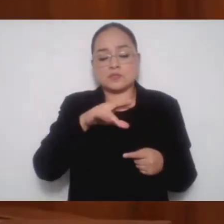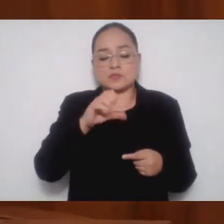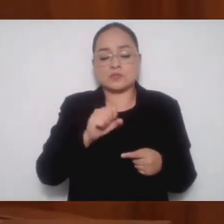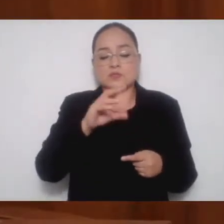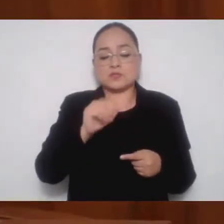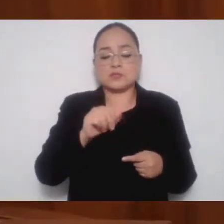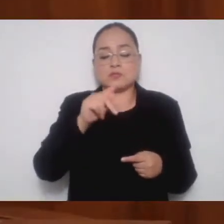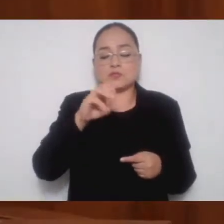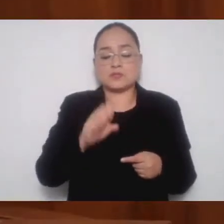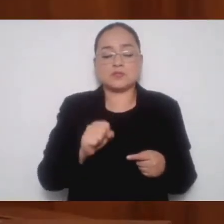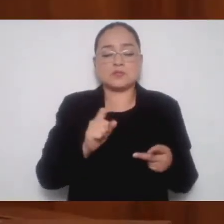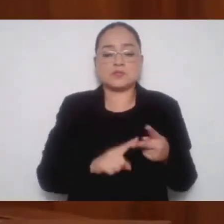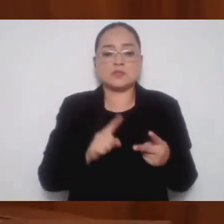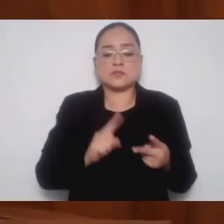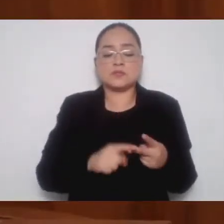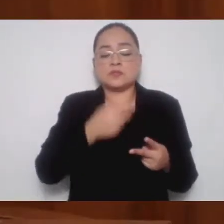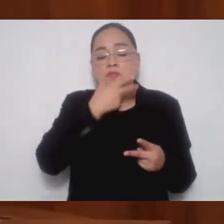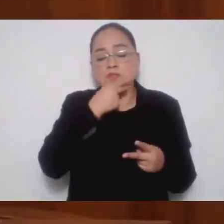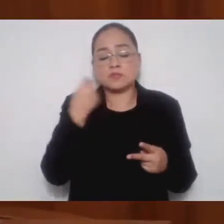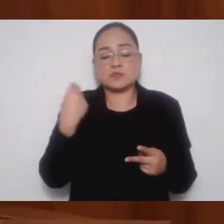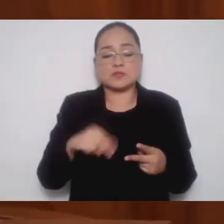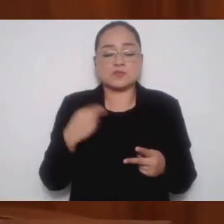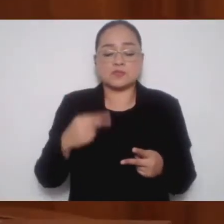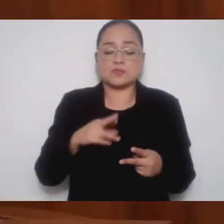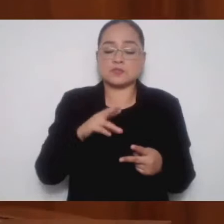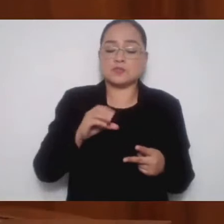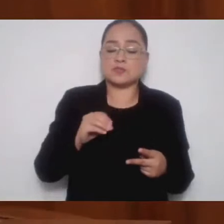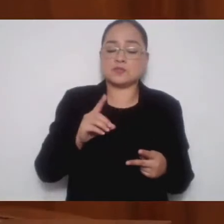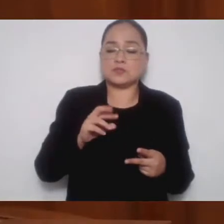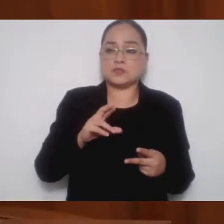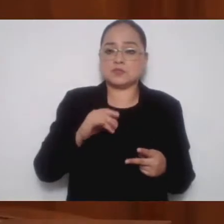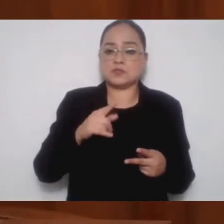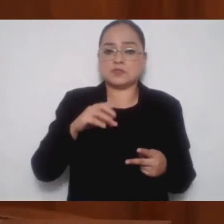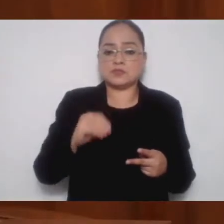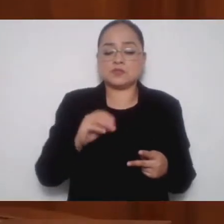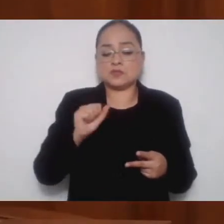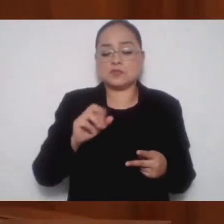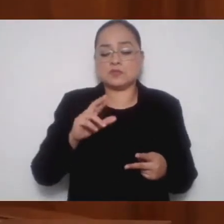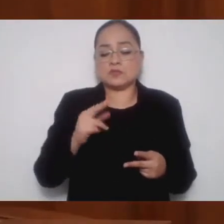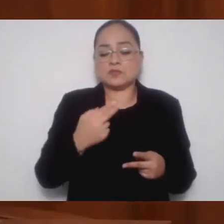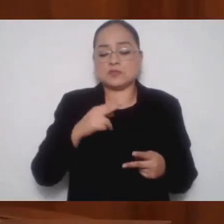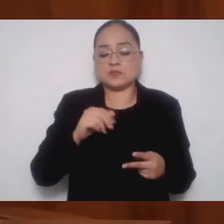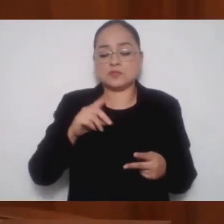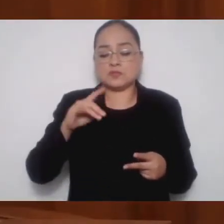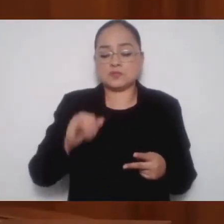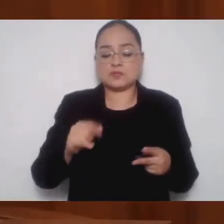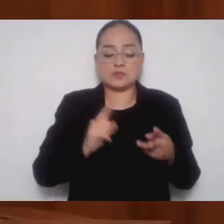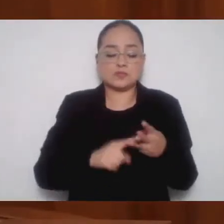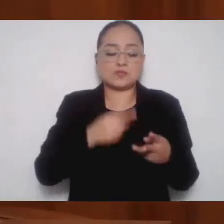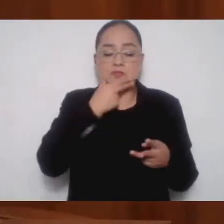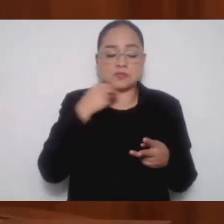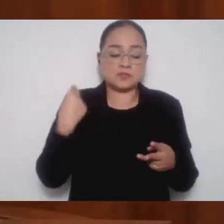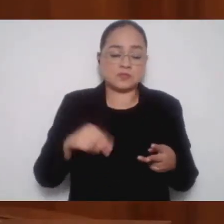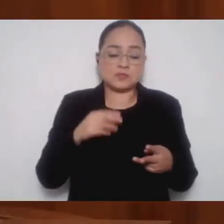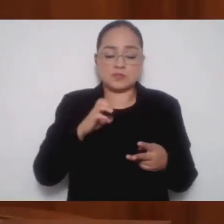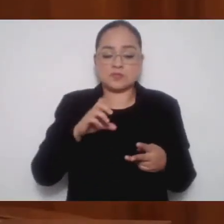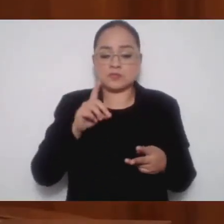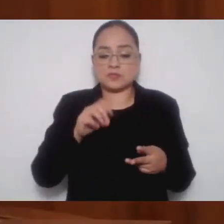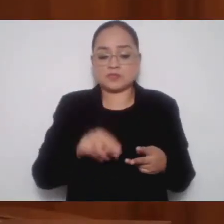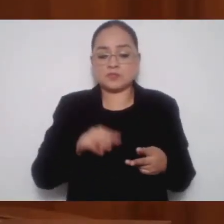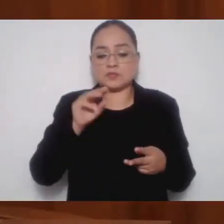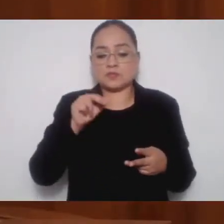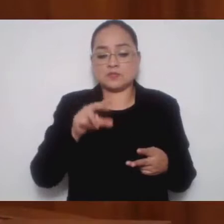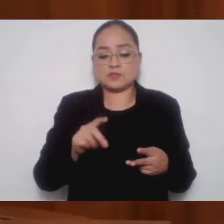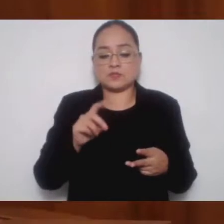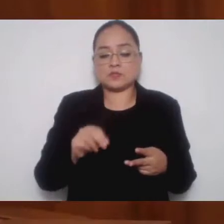Luis Cervantes Martínez, ciudadano Rodrigo Archundia Barrientos, ciudadano